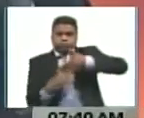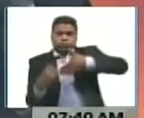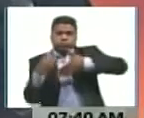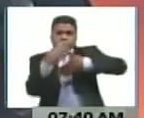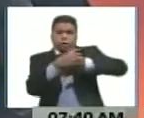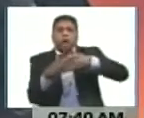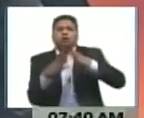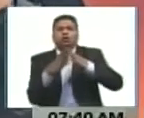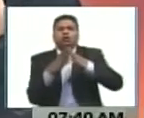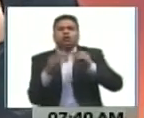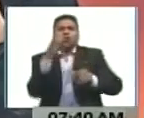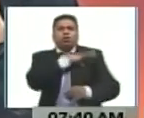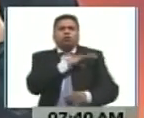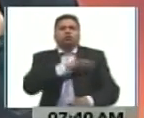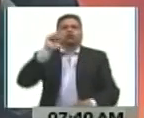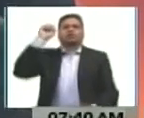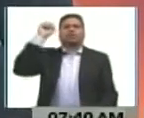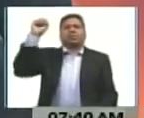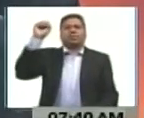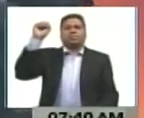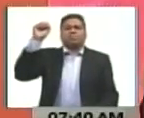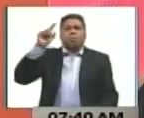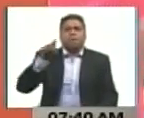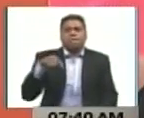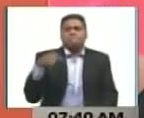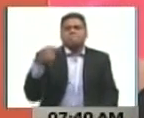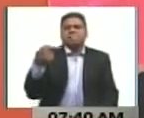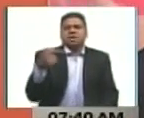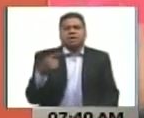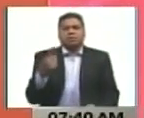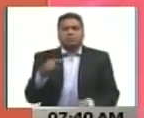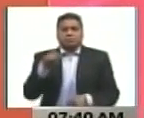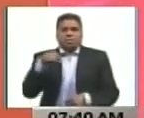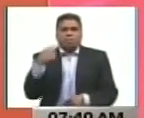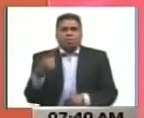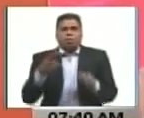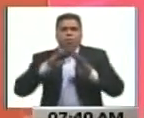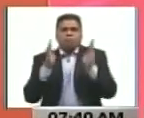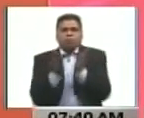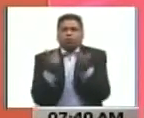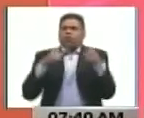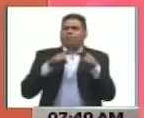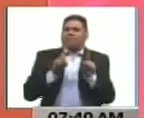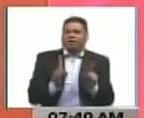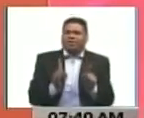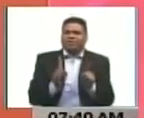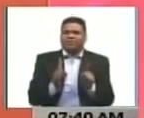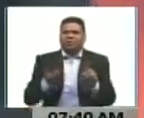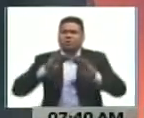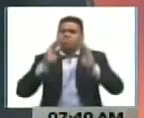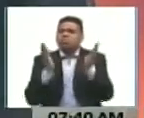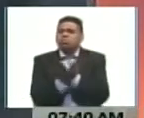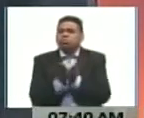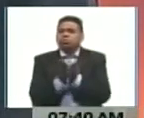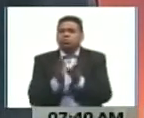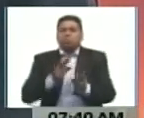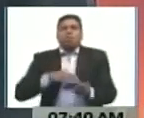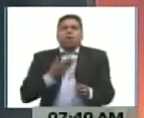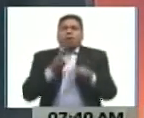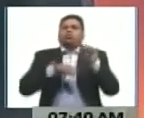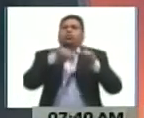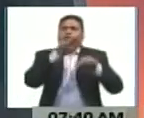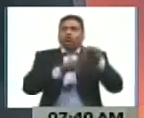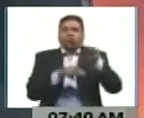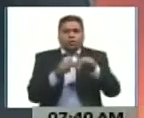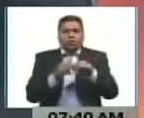están mirando más allá del neoliberalismo, que sienten que puede haber un mundo diferente y que ese mundo diferente se puede construir. Nosotros estamos dando